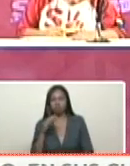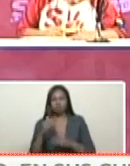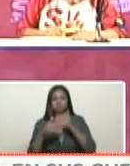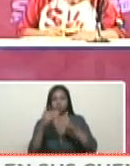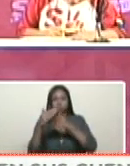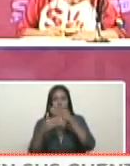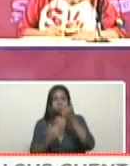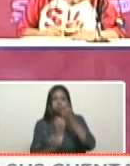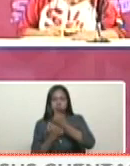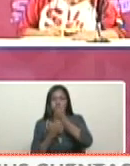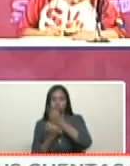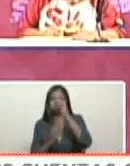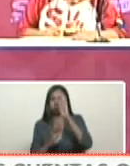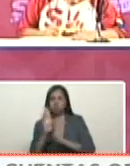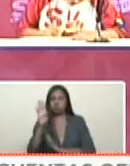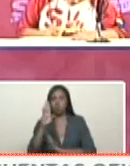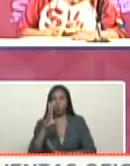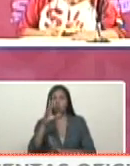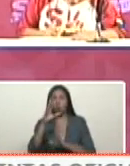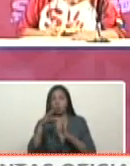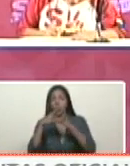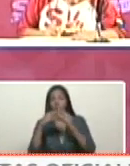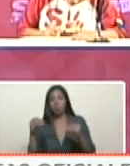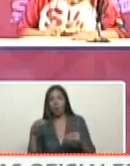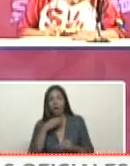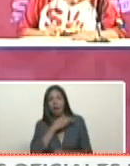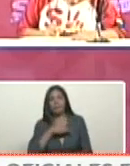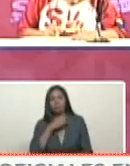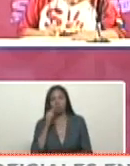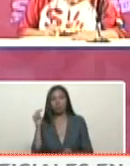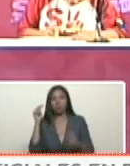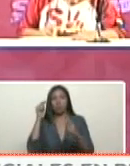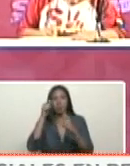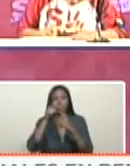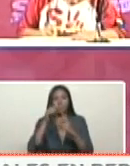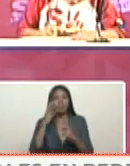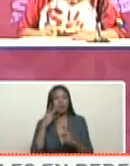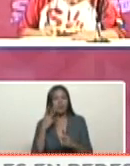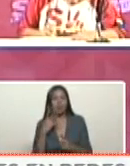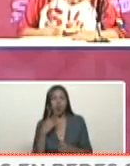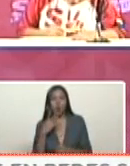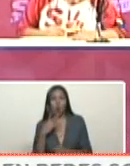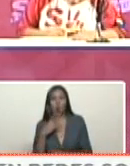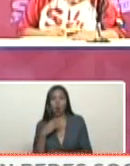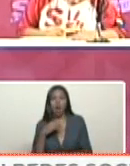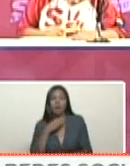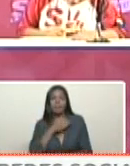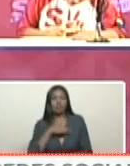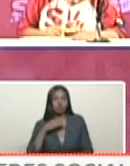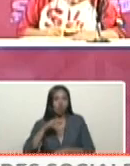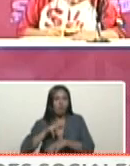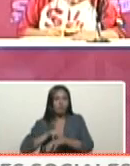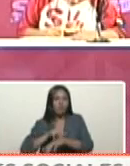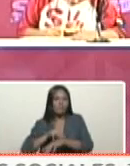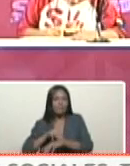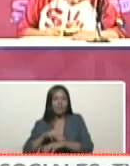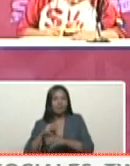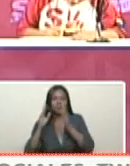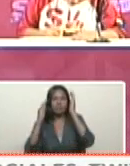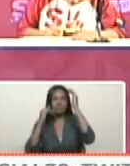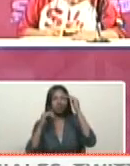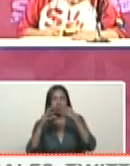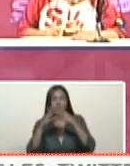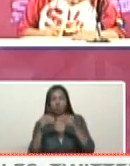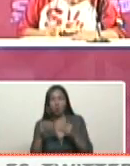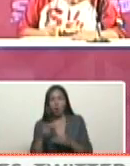acrecentando. Cada misión tiene un objetivo. La misión José Gregorio Hernández tiene el objetivo de atender a nuestros hermanos